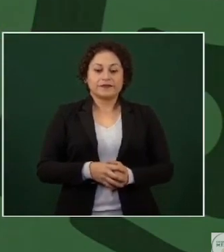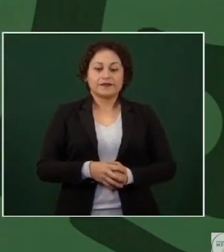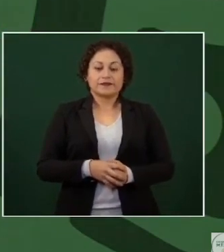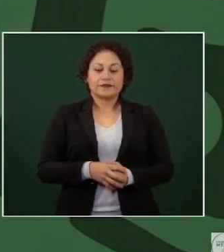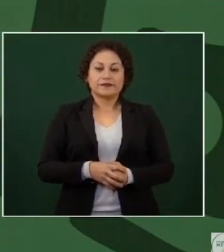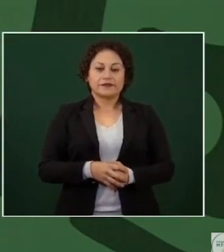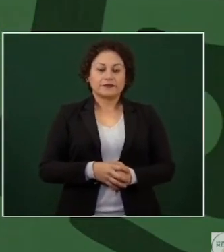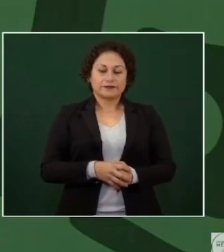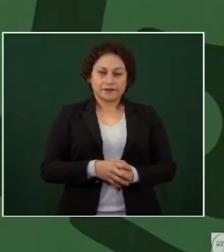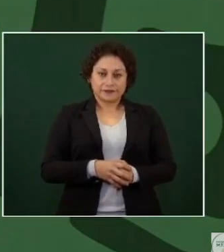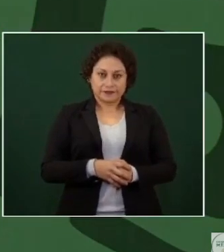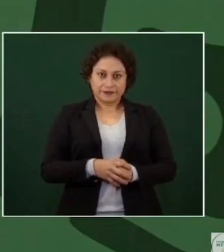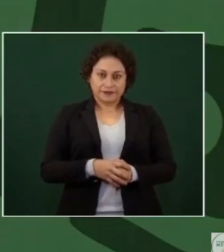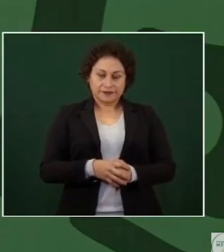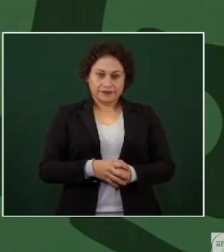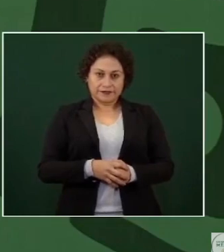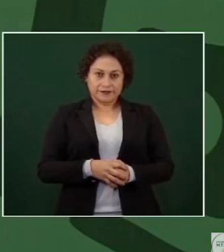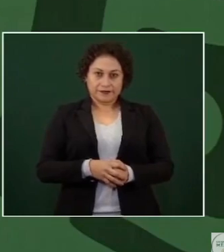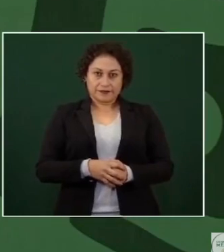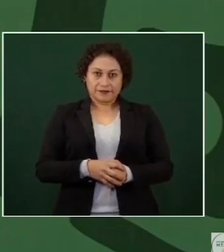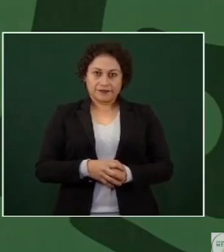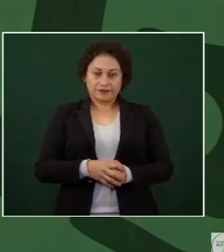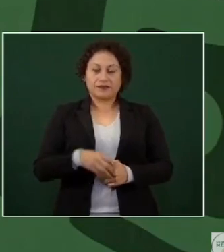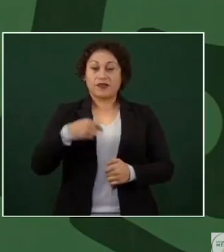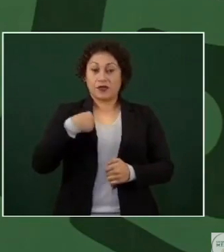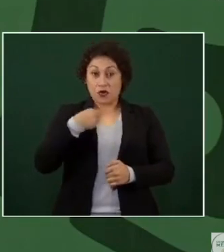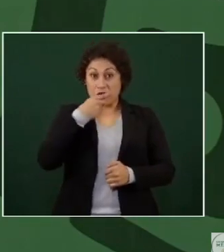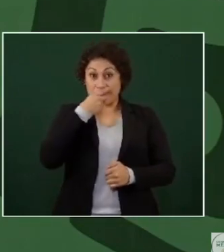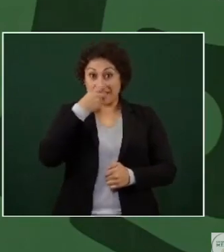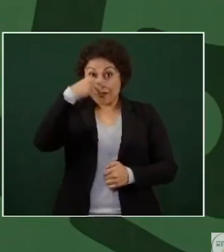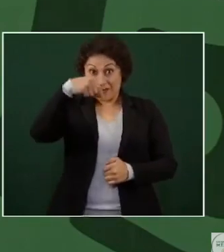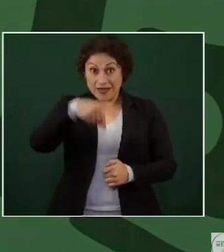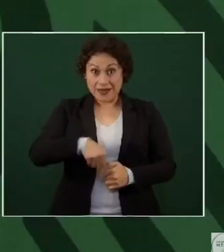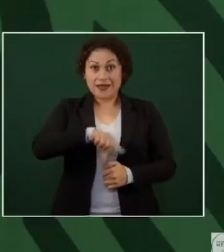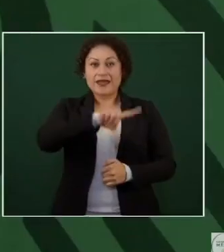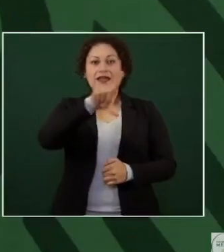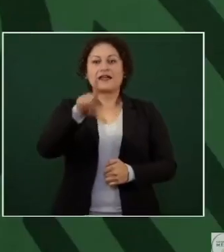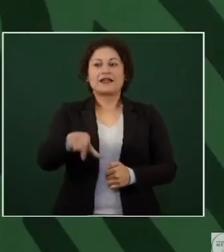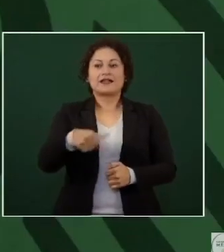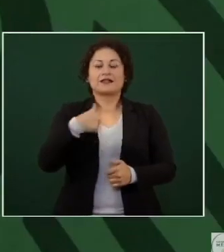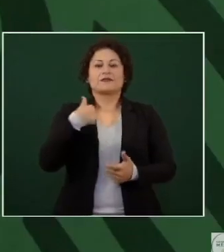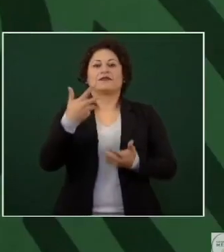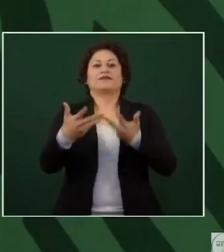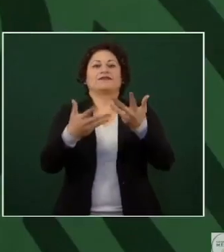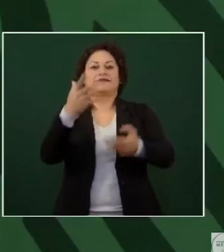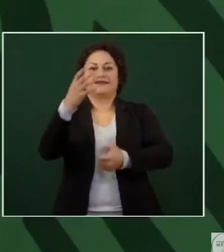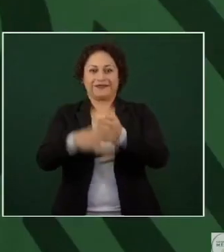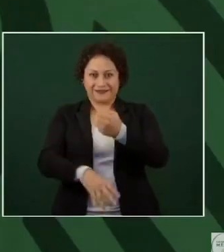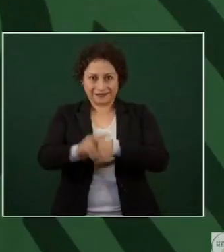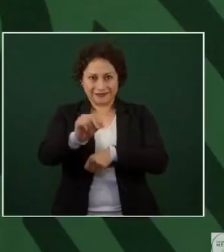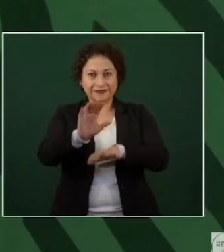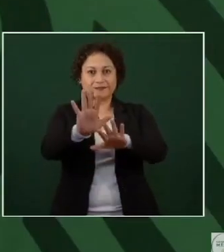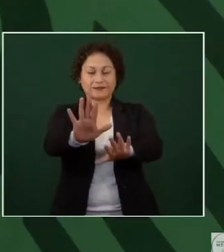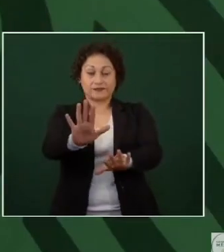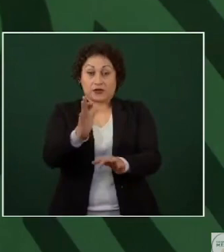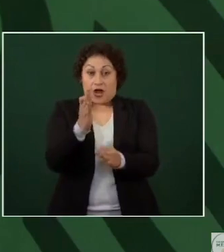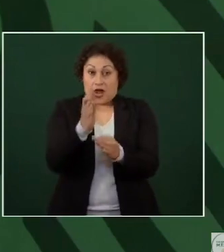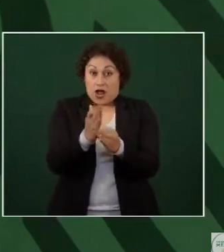ya no podemos terminar bien, y es que nos faltan, pues este año tenemos que